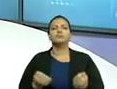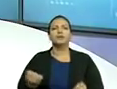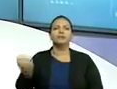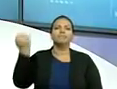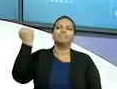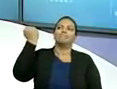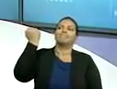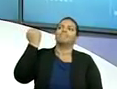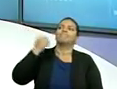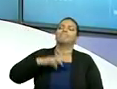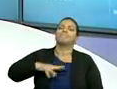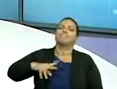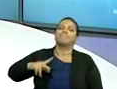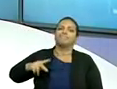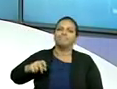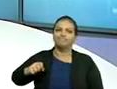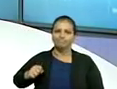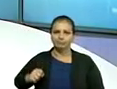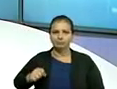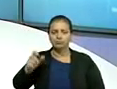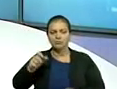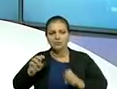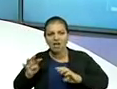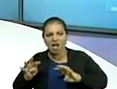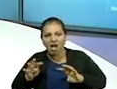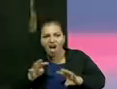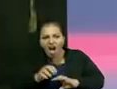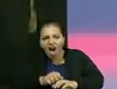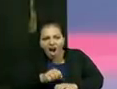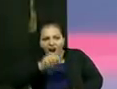linchar a los sospechosos.